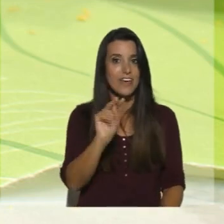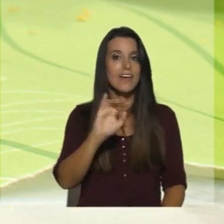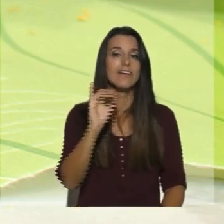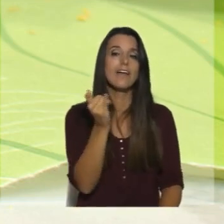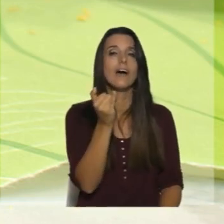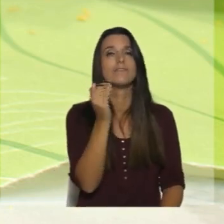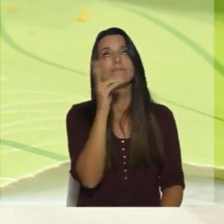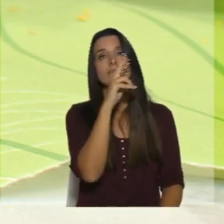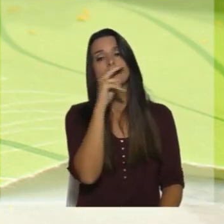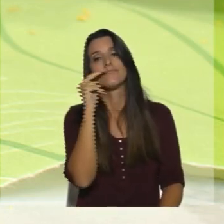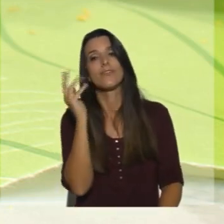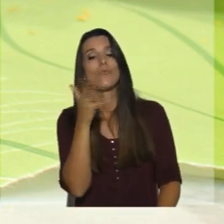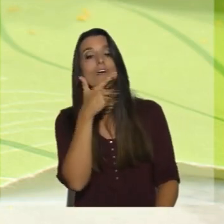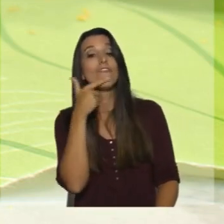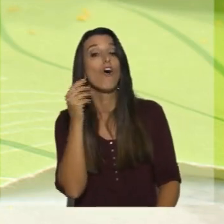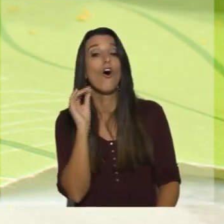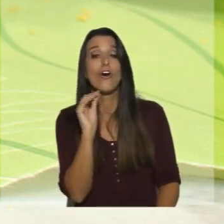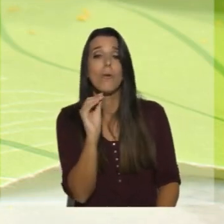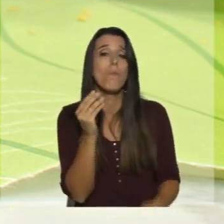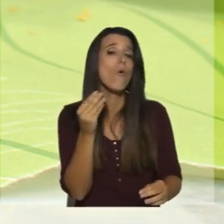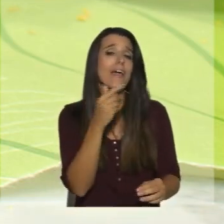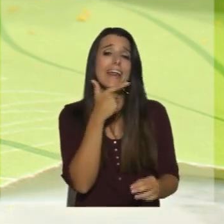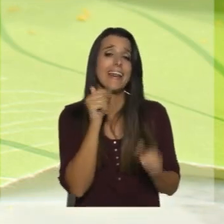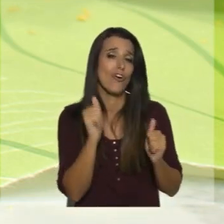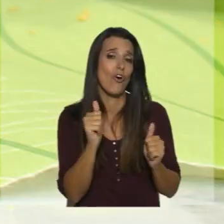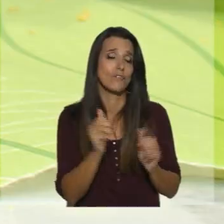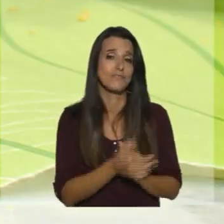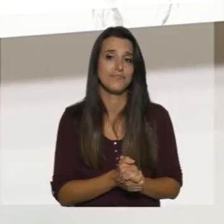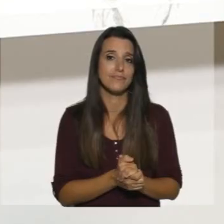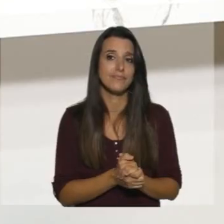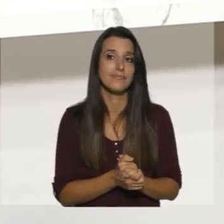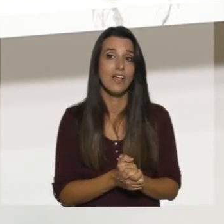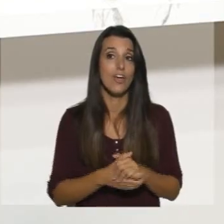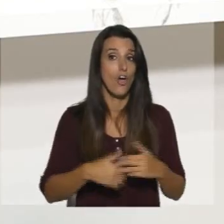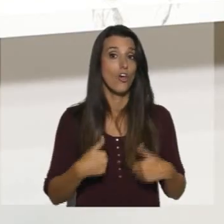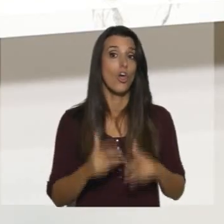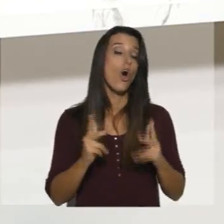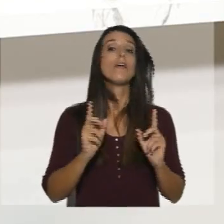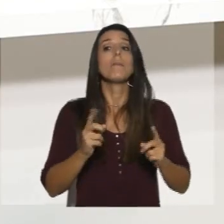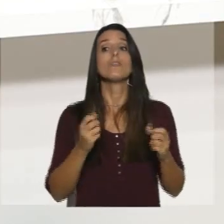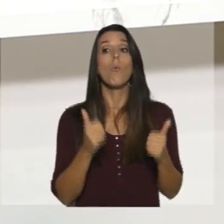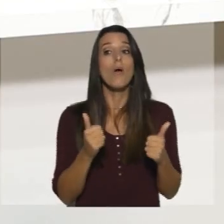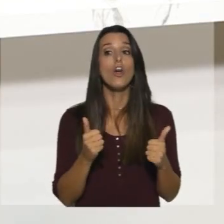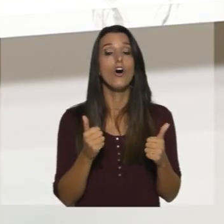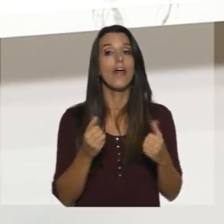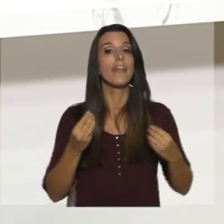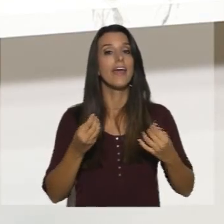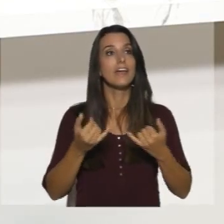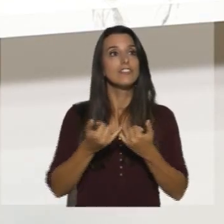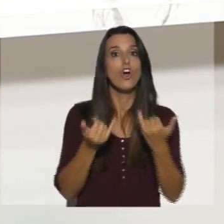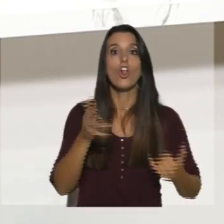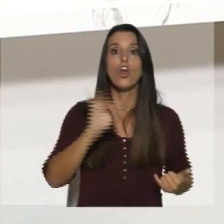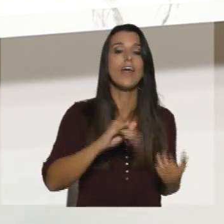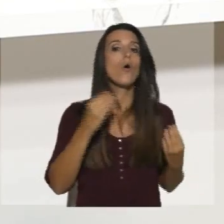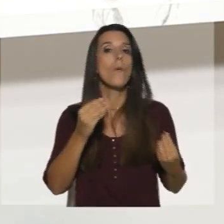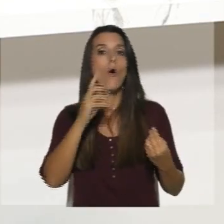un aroma, un sabor. Riquísimo. Porque, que lo que decía, que está bueno también en esto del día a día, en lo rápido,